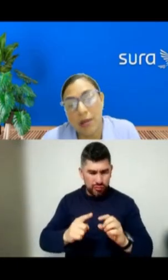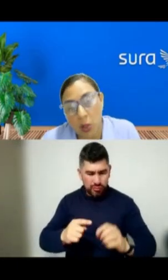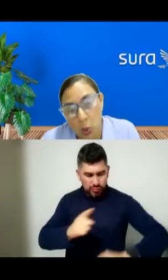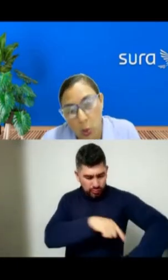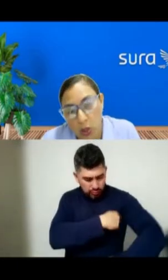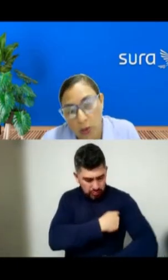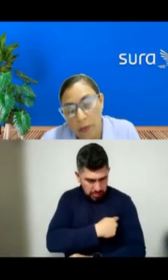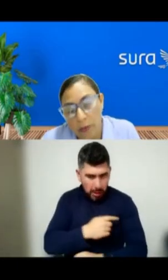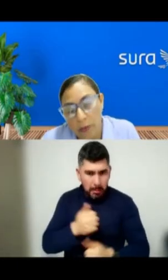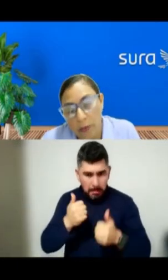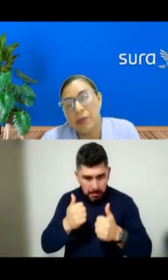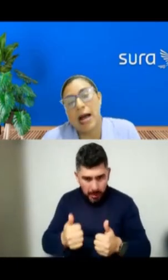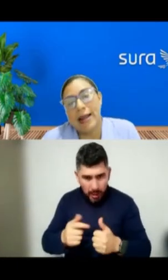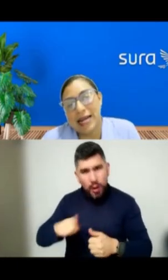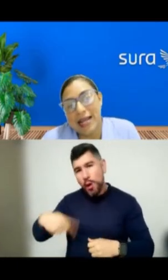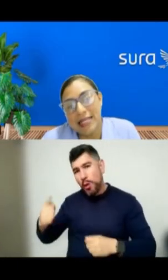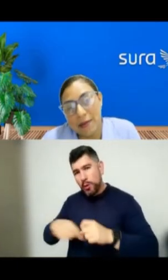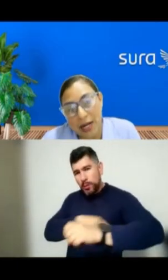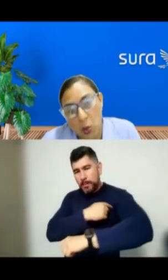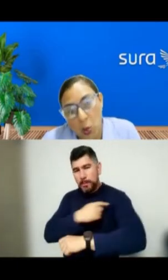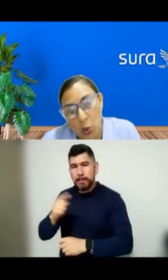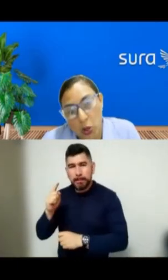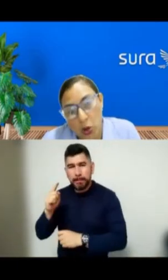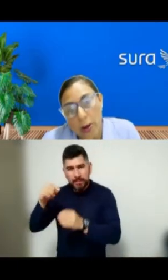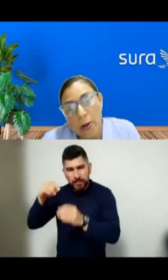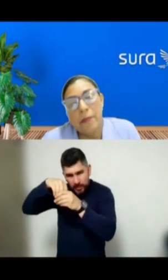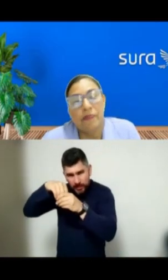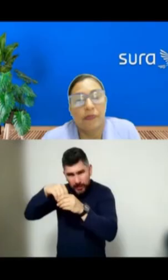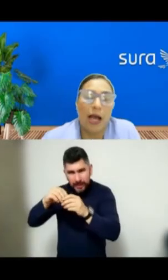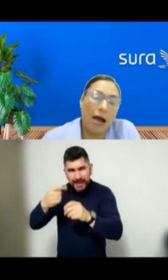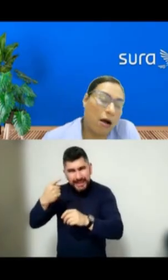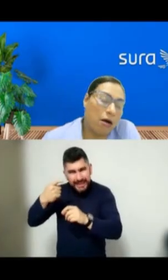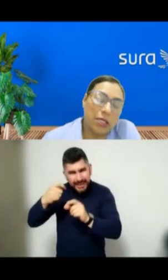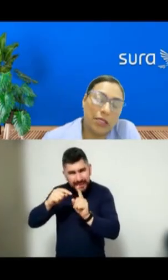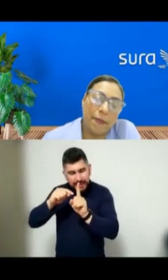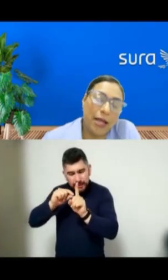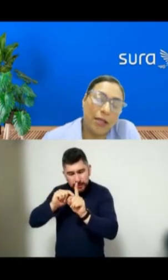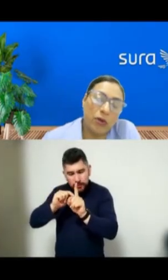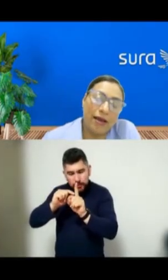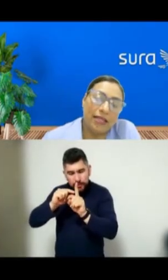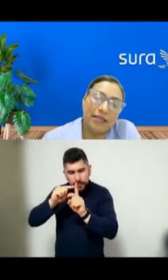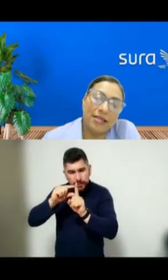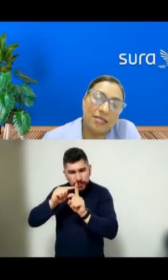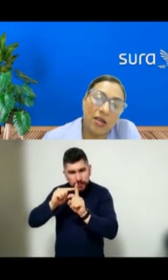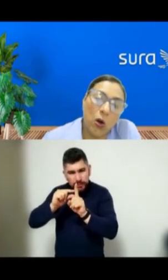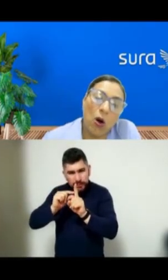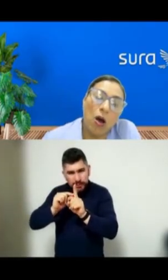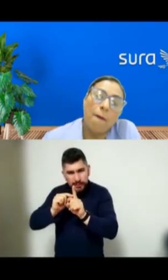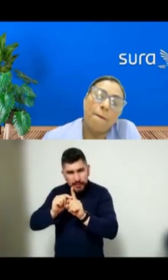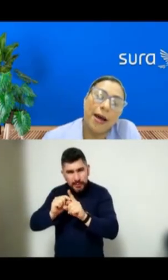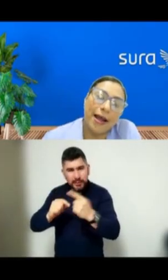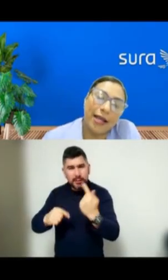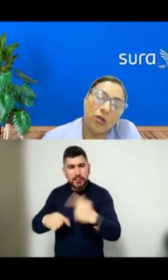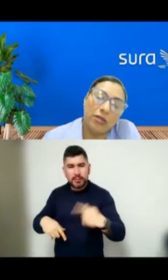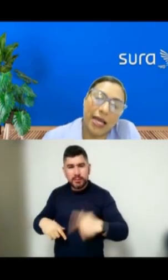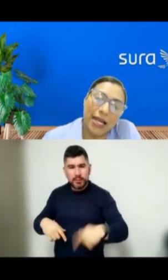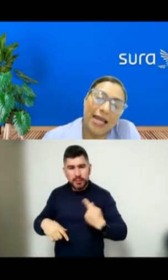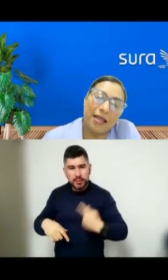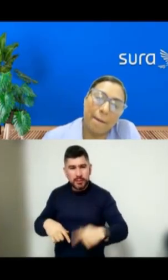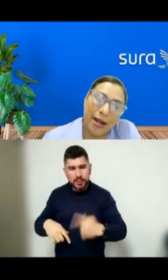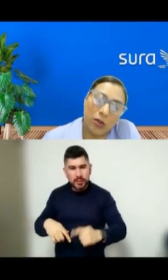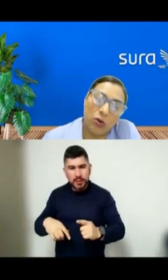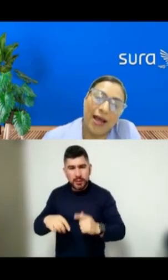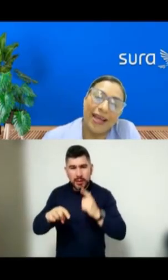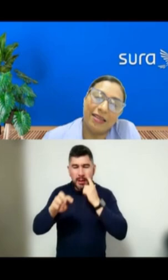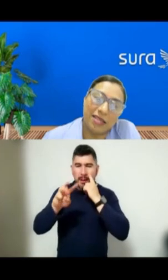condiciones. Y si tengo el de mercurio, bajar esa rayita de mercurio a una temperatura de 35 para que nos